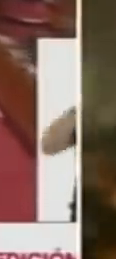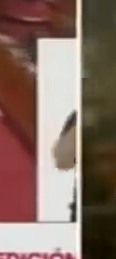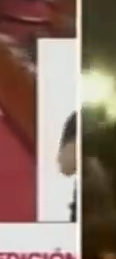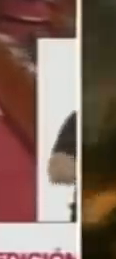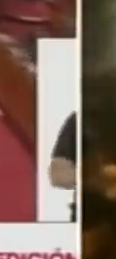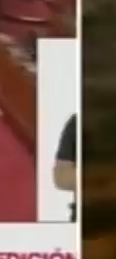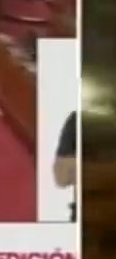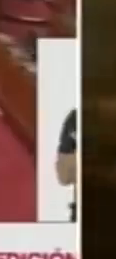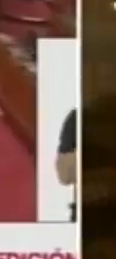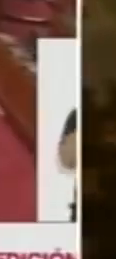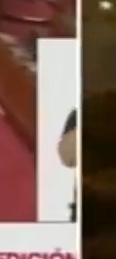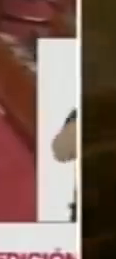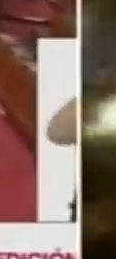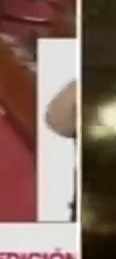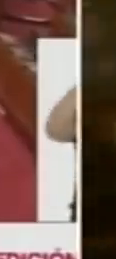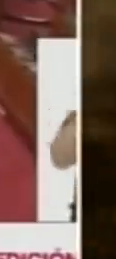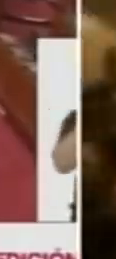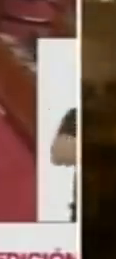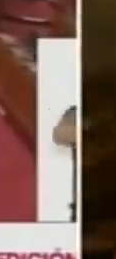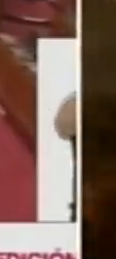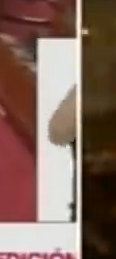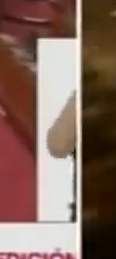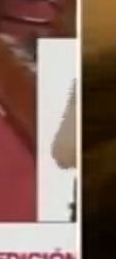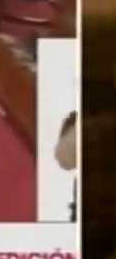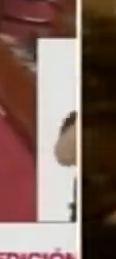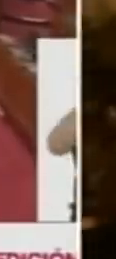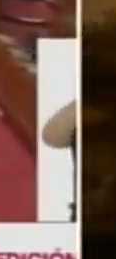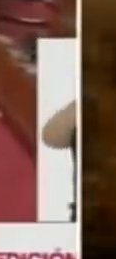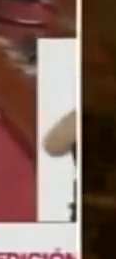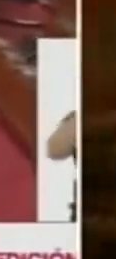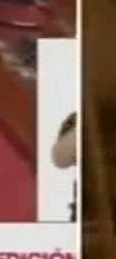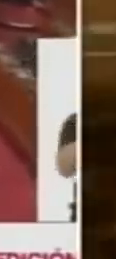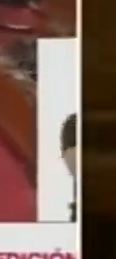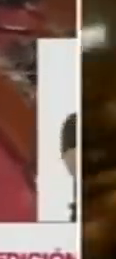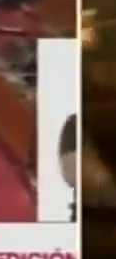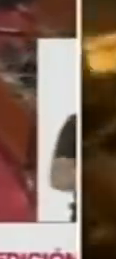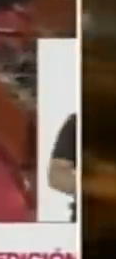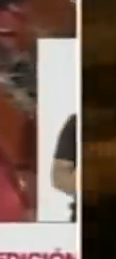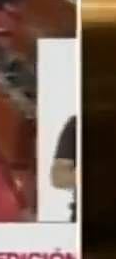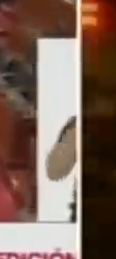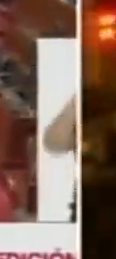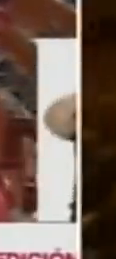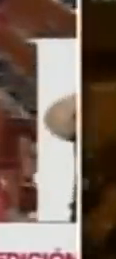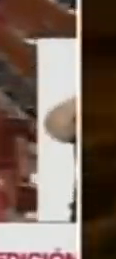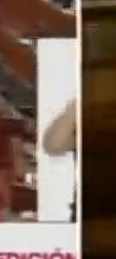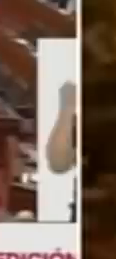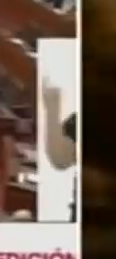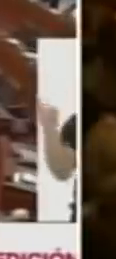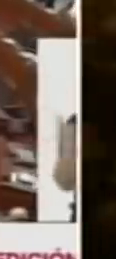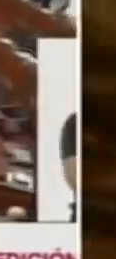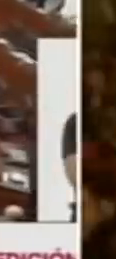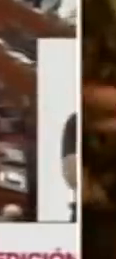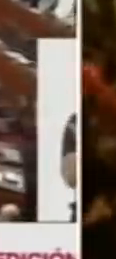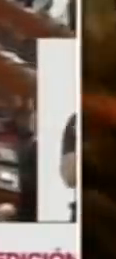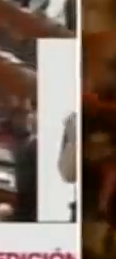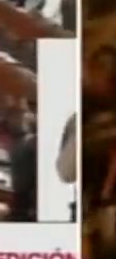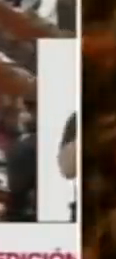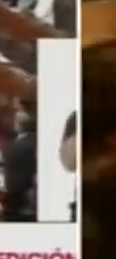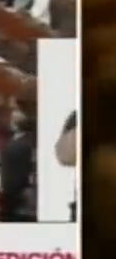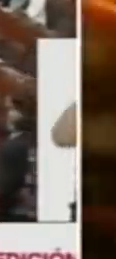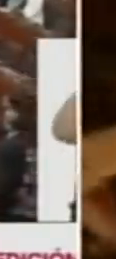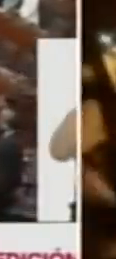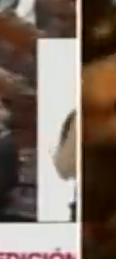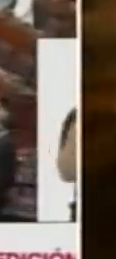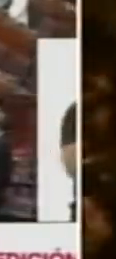karina beteta de fuerza popular que presidía la sesión en corto el debate y dijo que éste había culminado luego se procedió al voto resultando